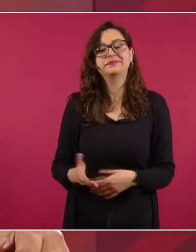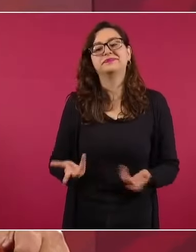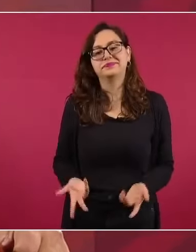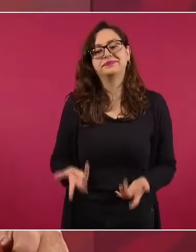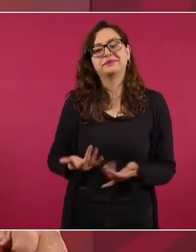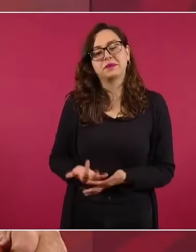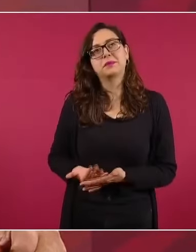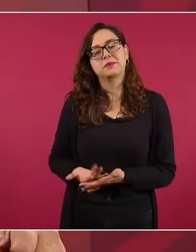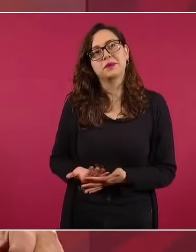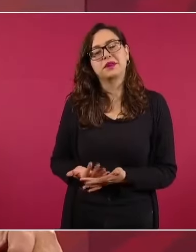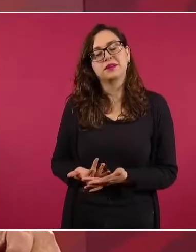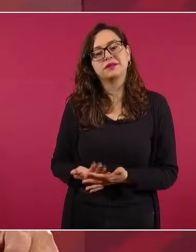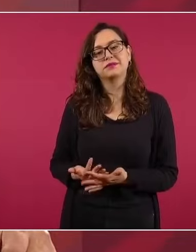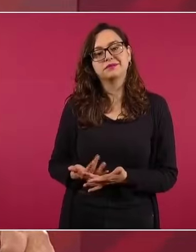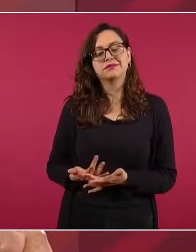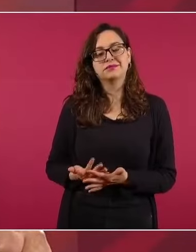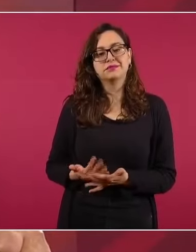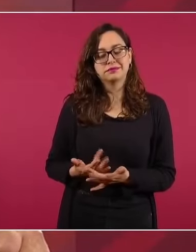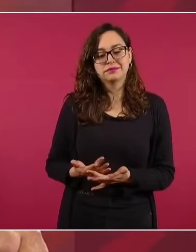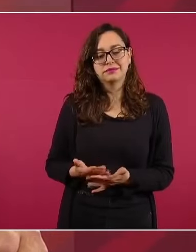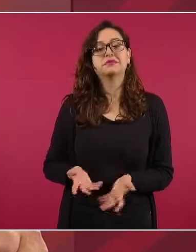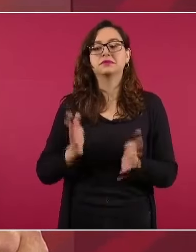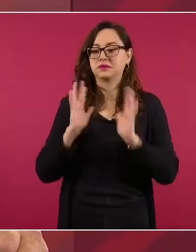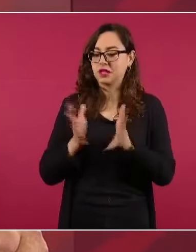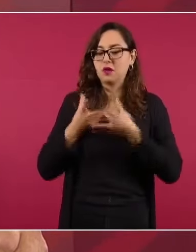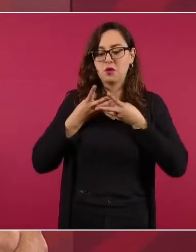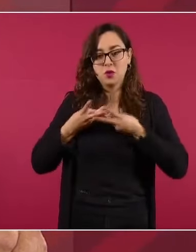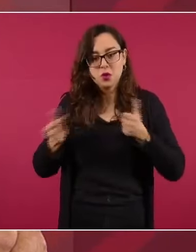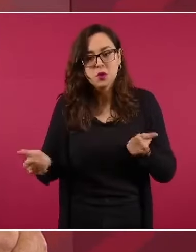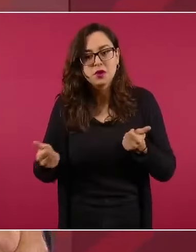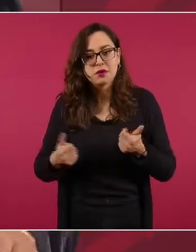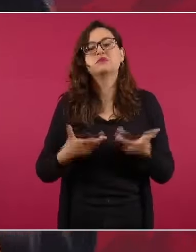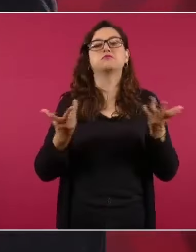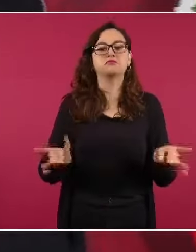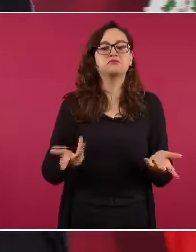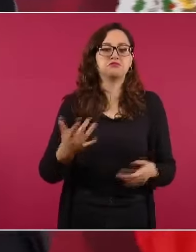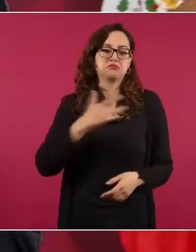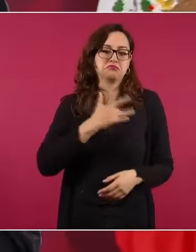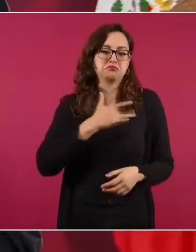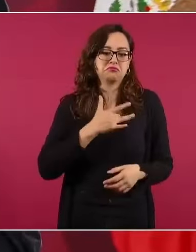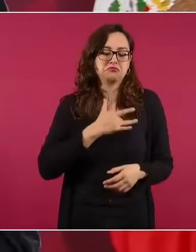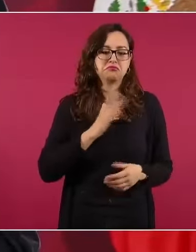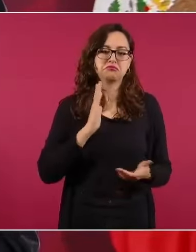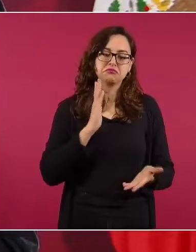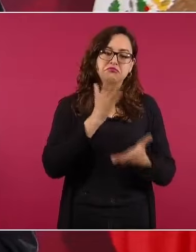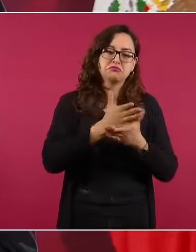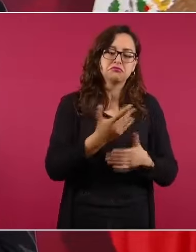a que pasara el COVID. Ya fui al hospital y me hicieron el cateterismo.